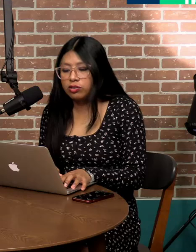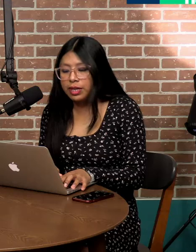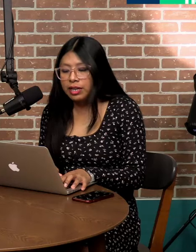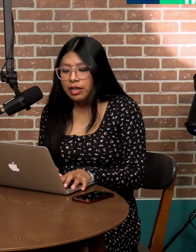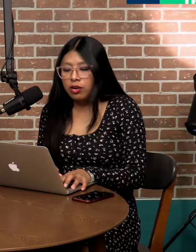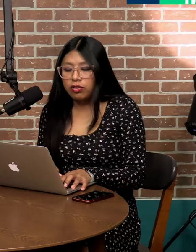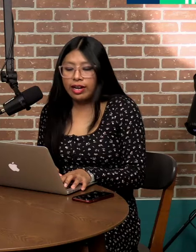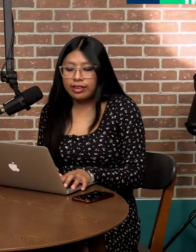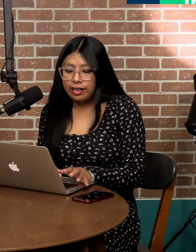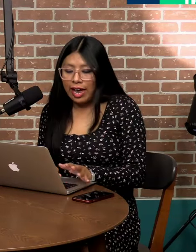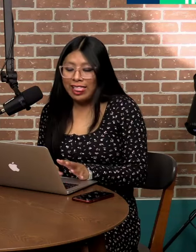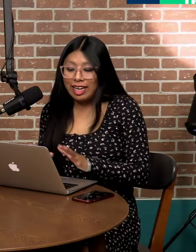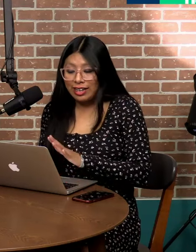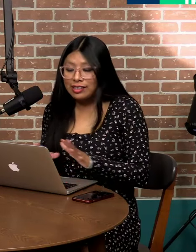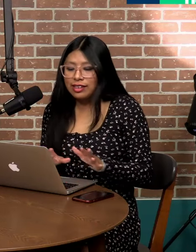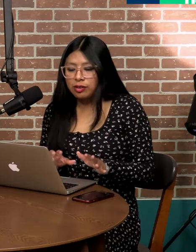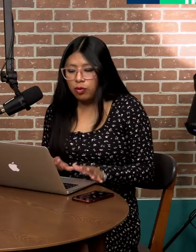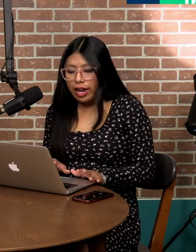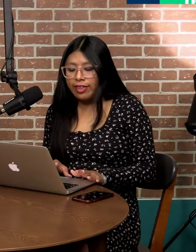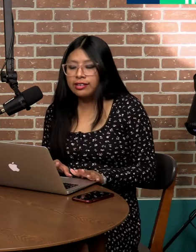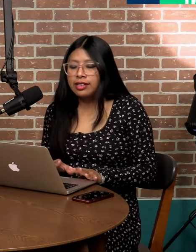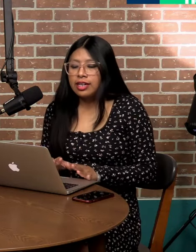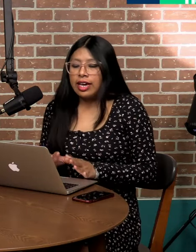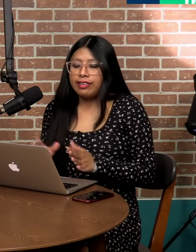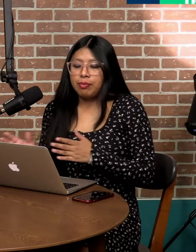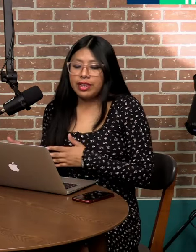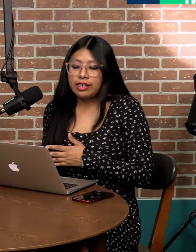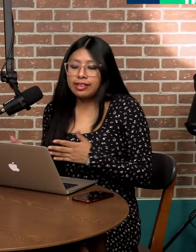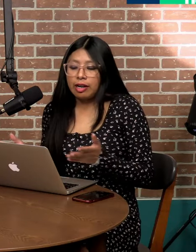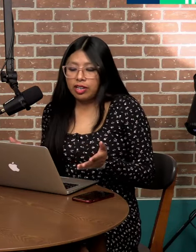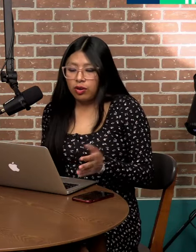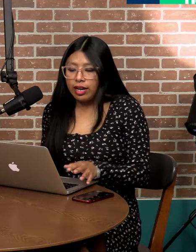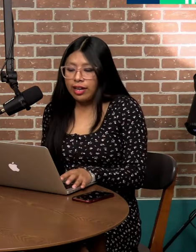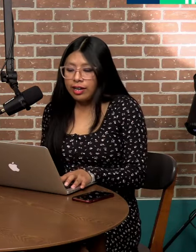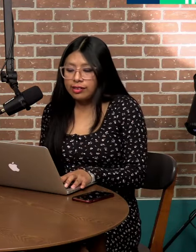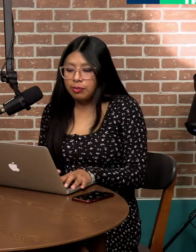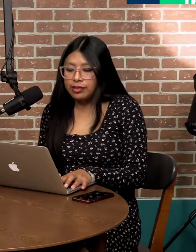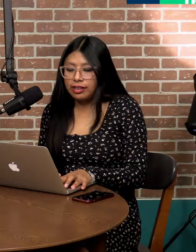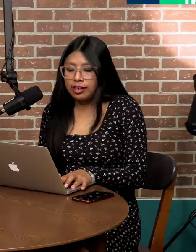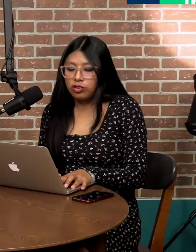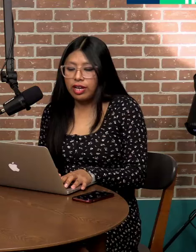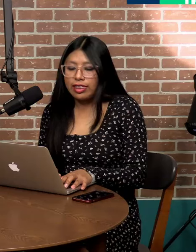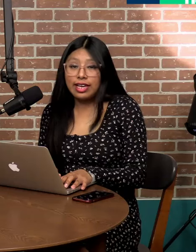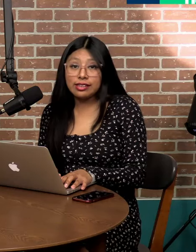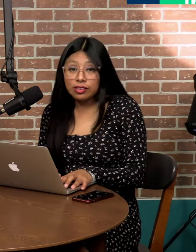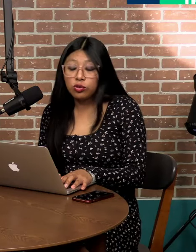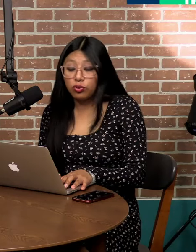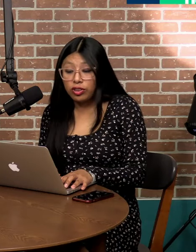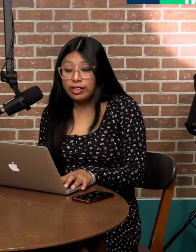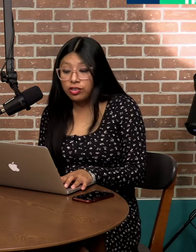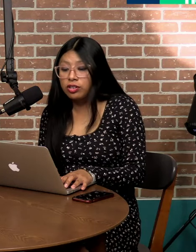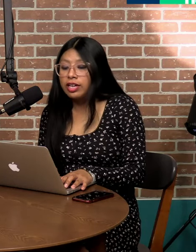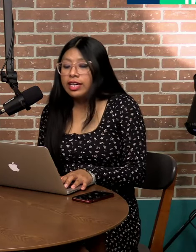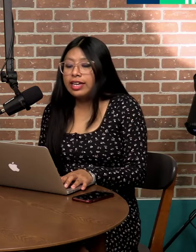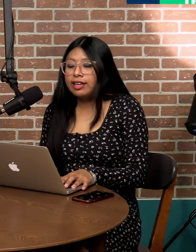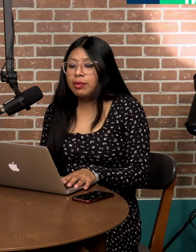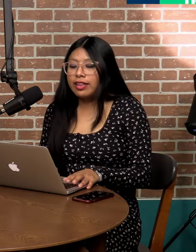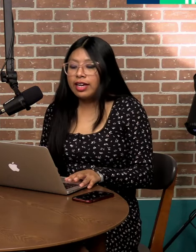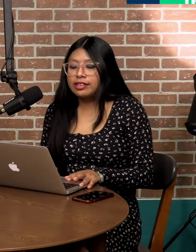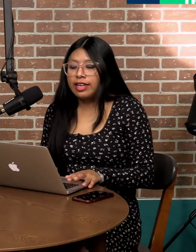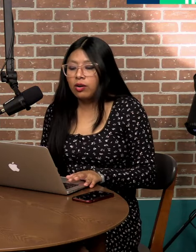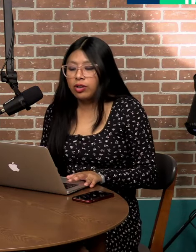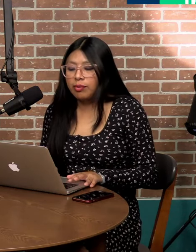el año 2000 con alternancias simuladas en el PT está Alberto Anaya que es el presidente nacional desde su fundación y